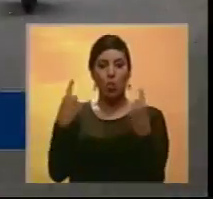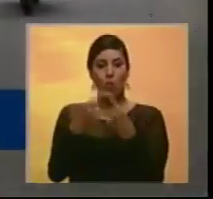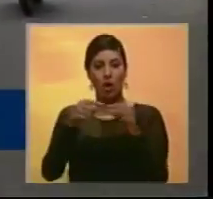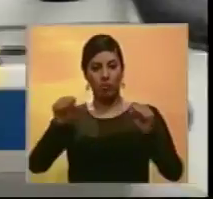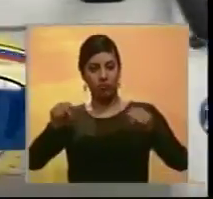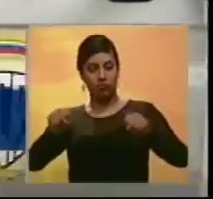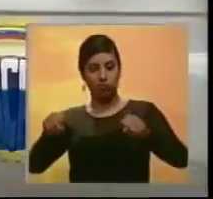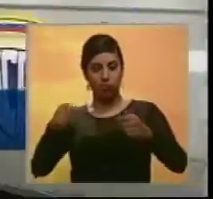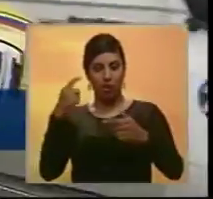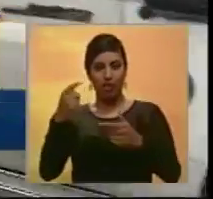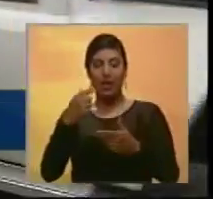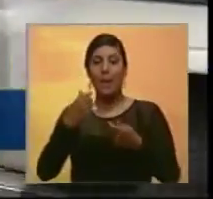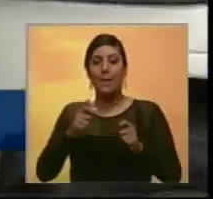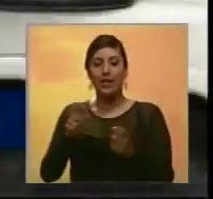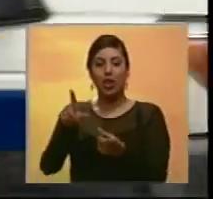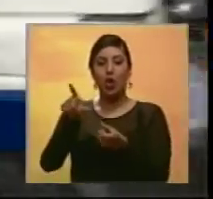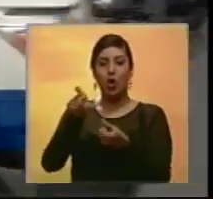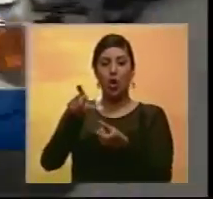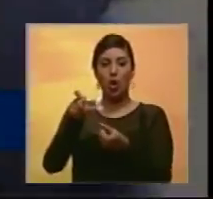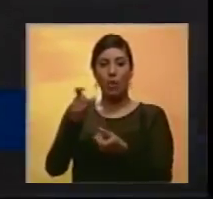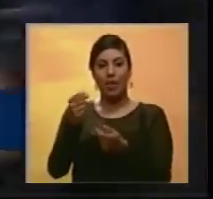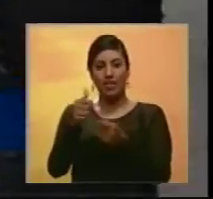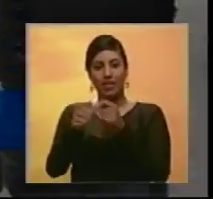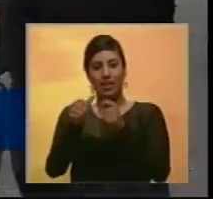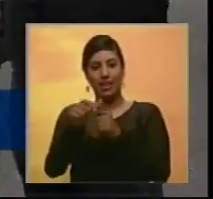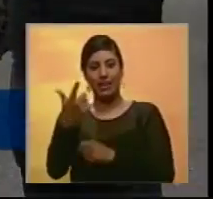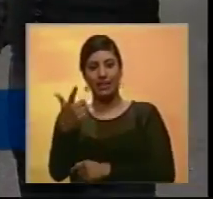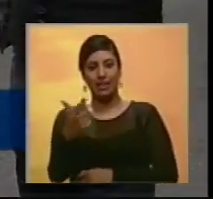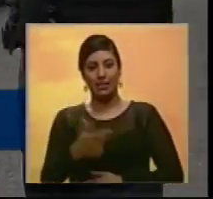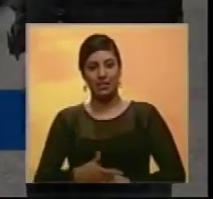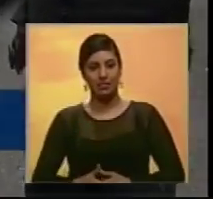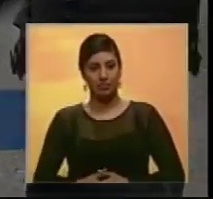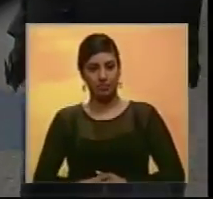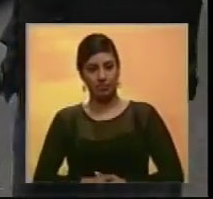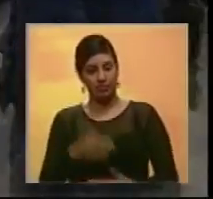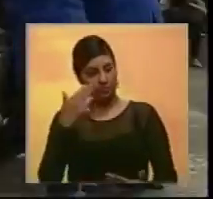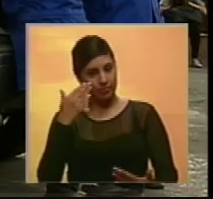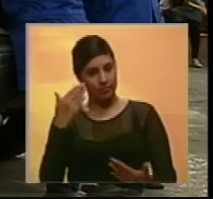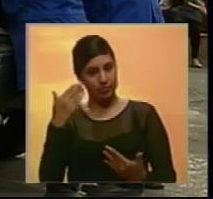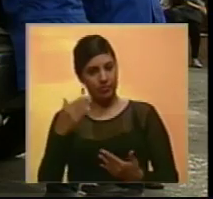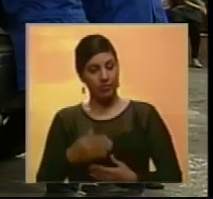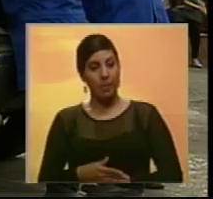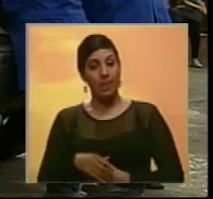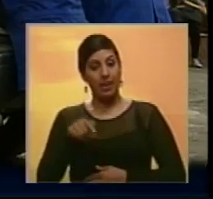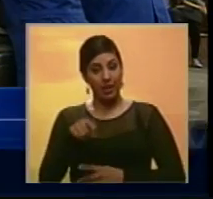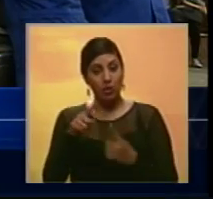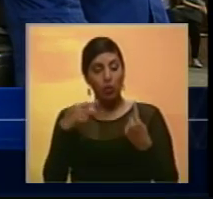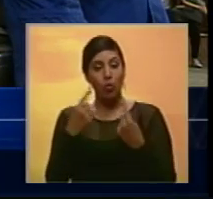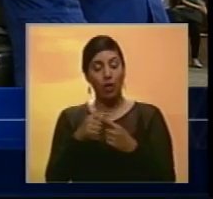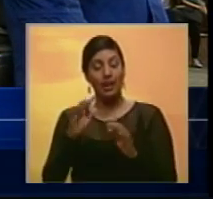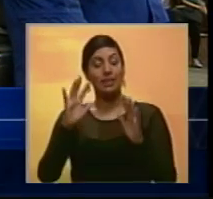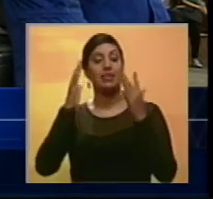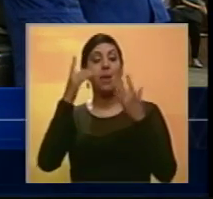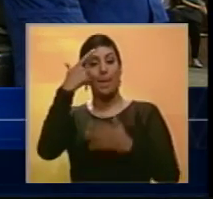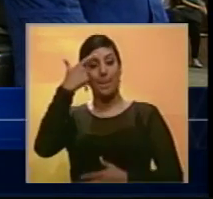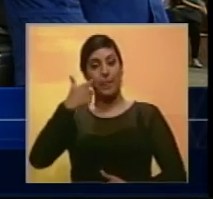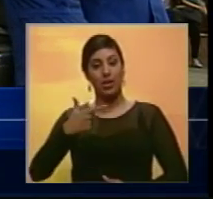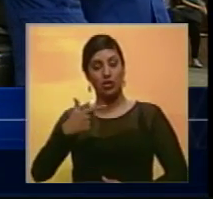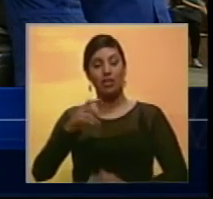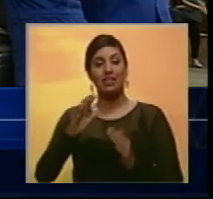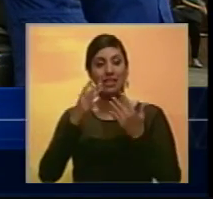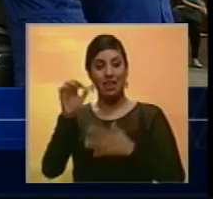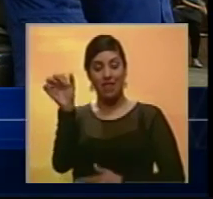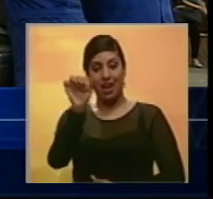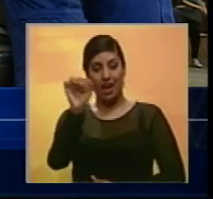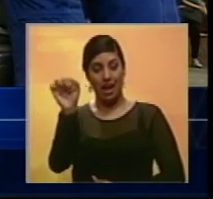esta motocicleta a pretender cobrar el rescate del taxi. En este caso, afortunadamente, la víctima recuperó